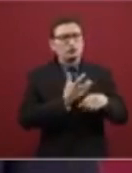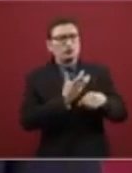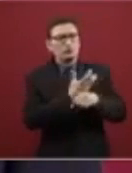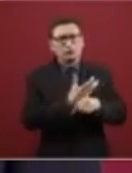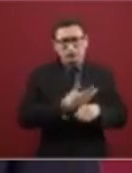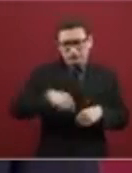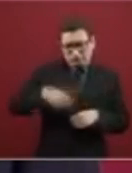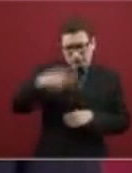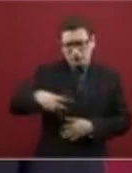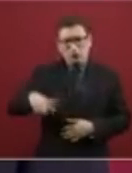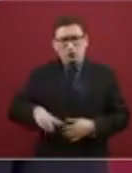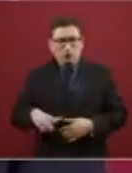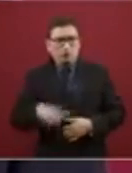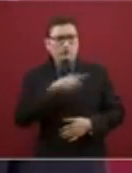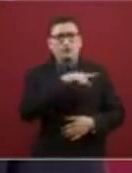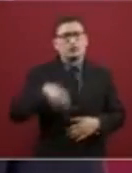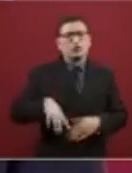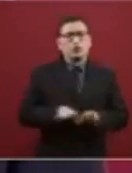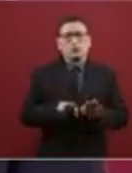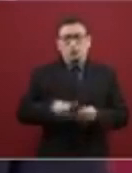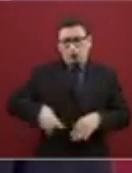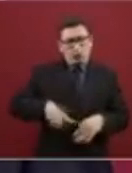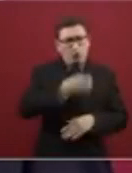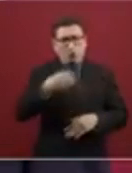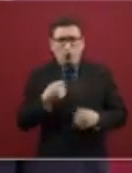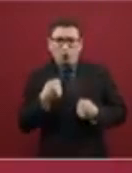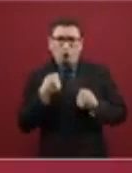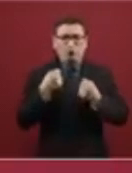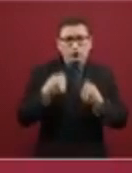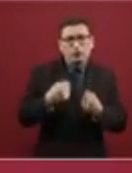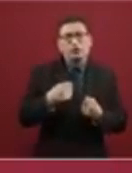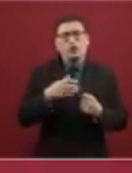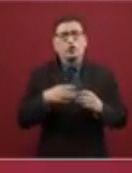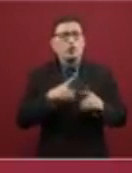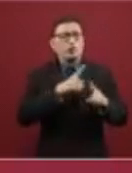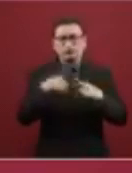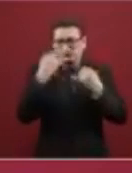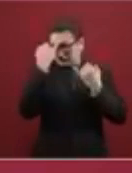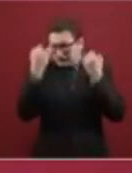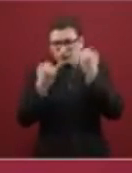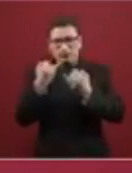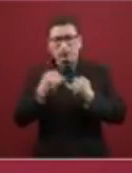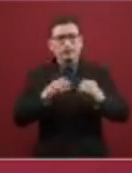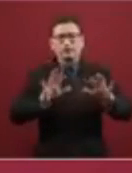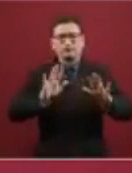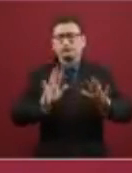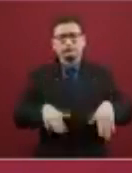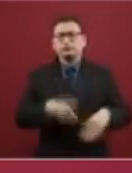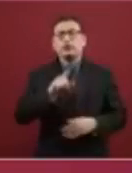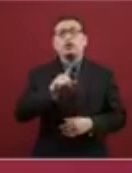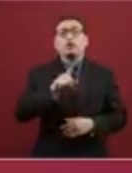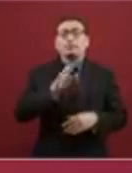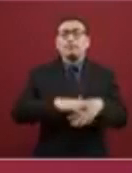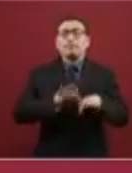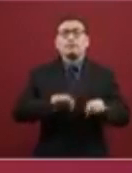socialismo, de fascismo, de neoliberalismo. Hablemos